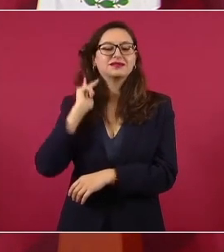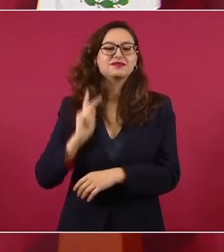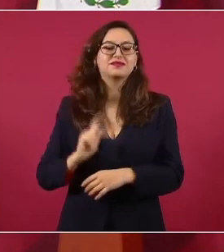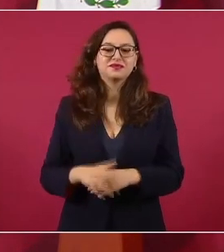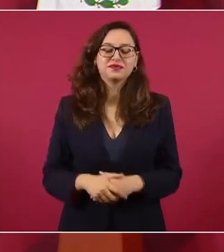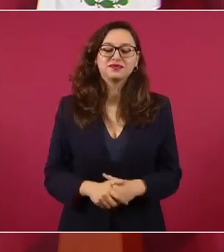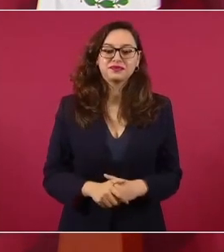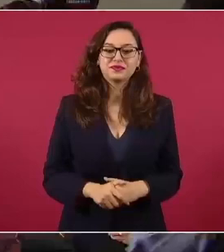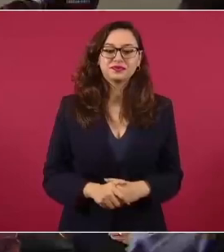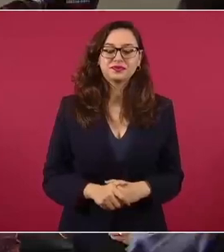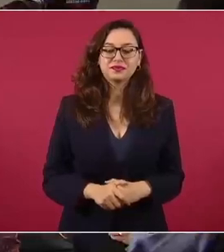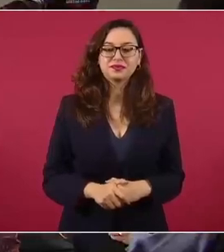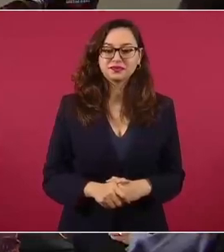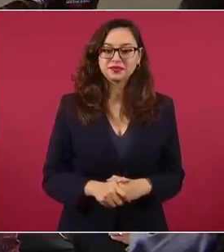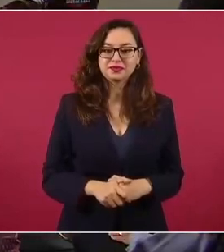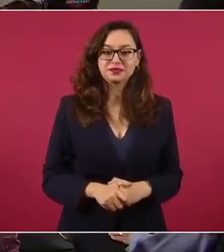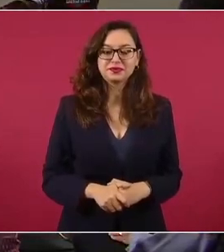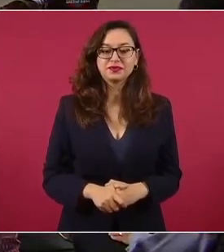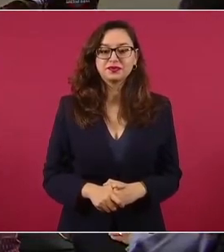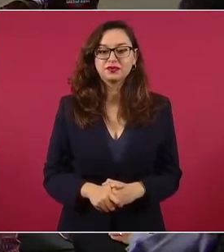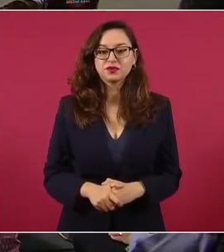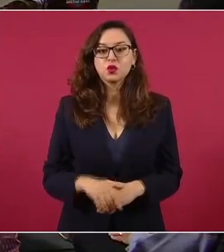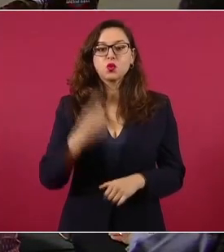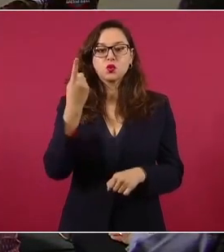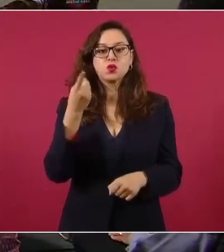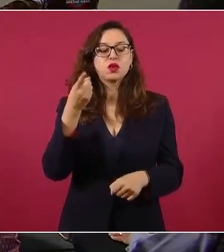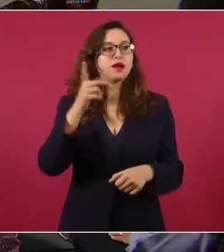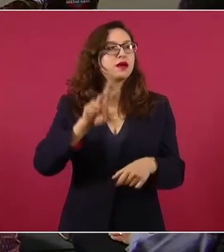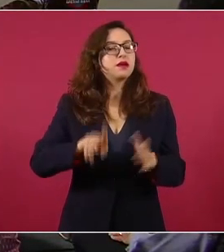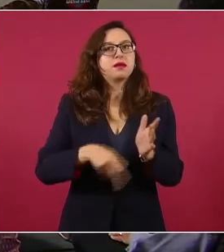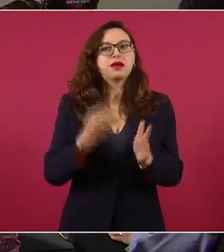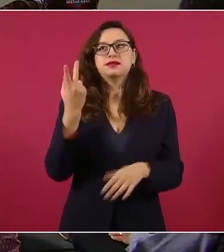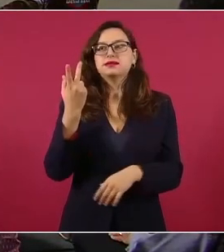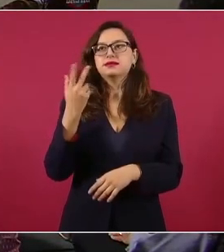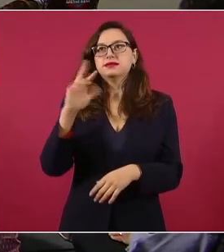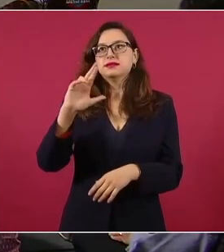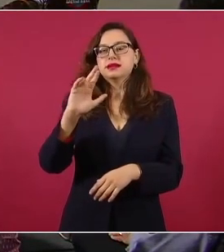Una vez dejaron afuera a Chavero y se quejó.